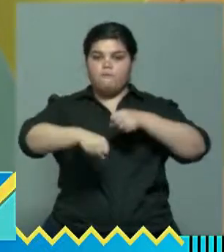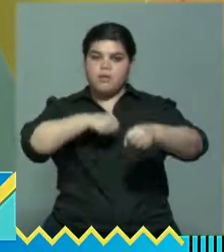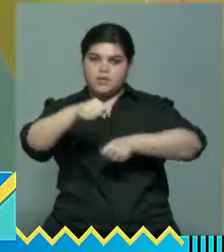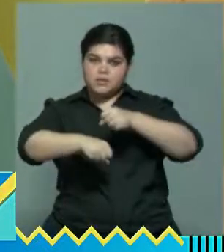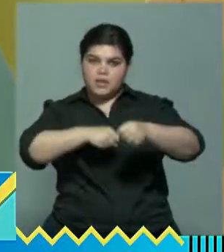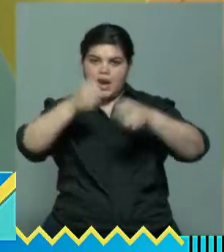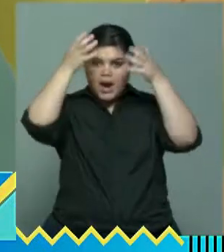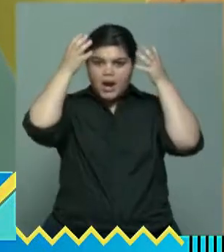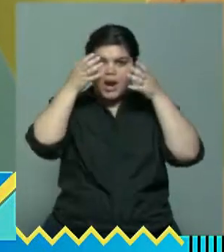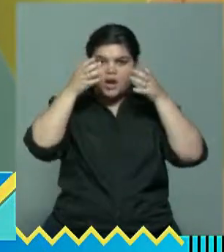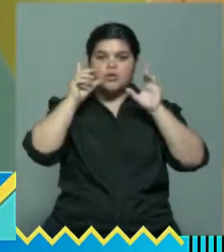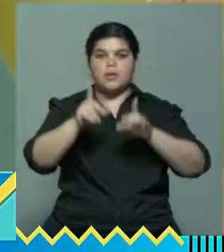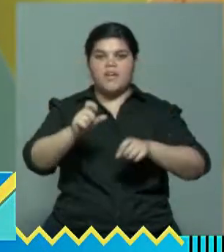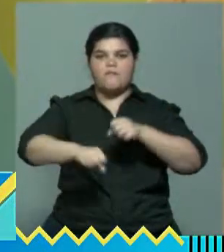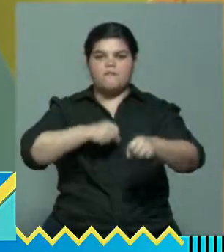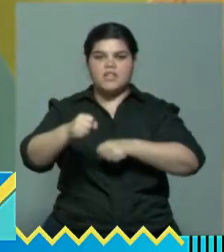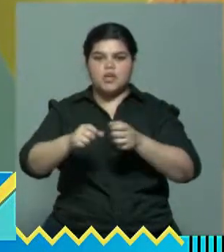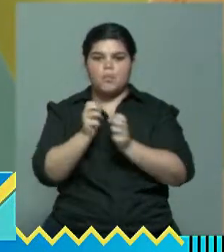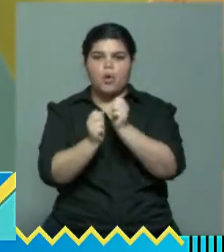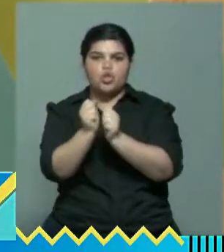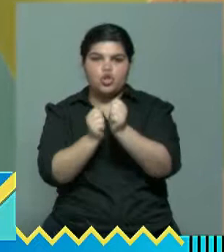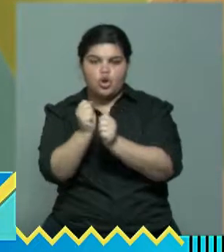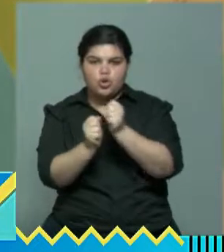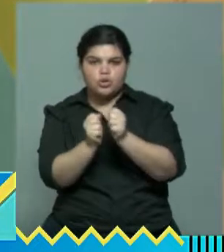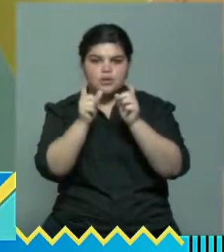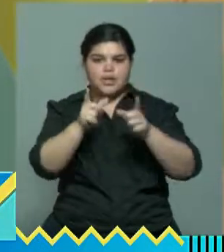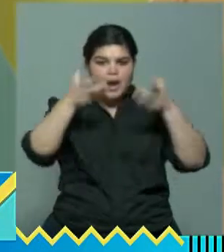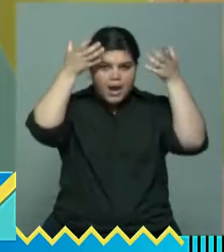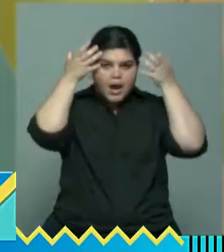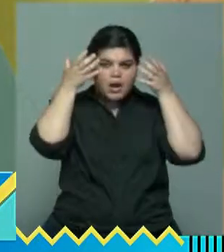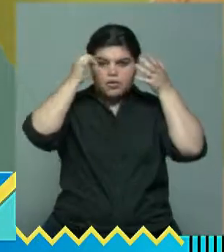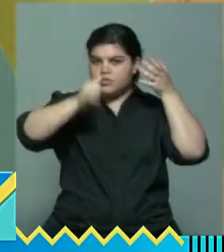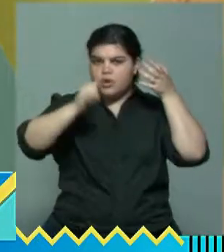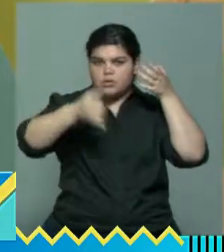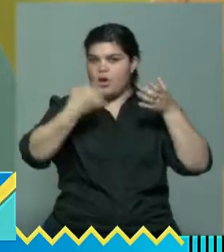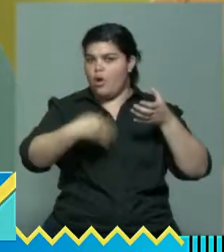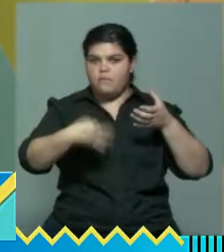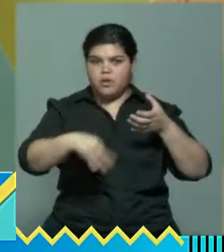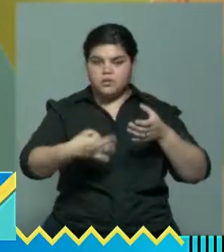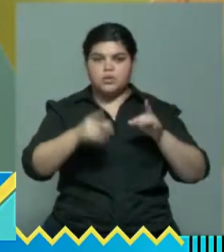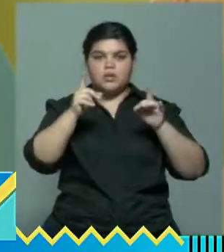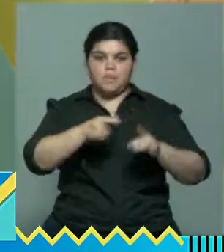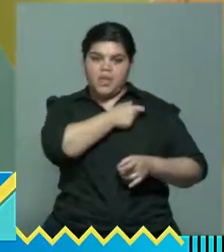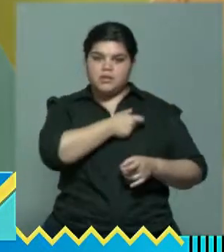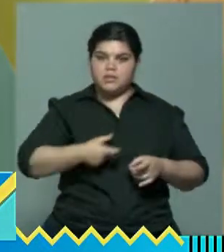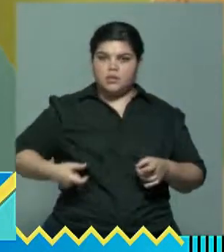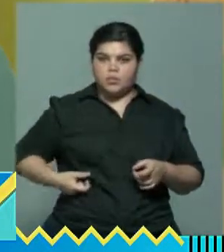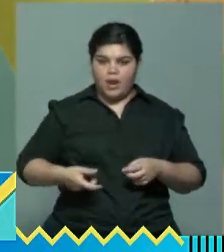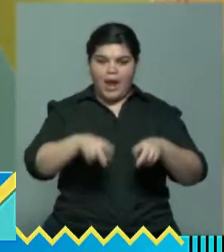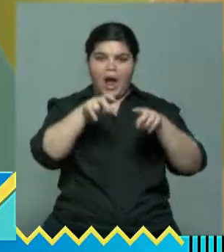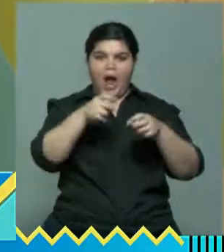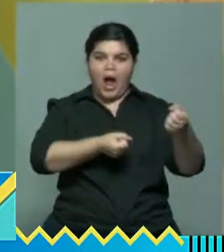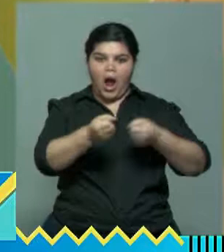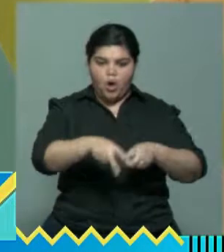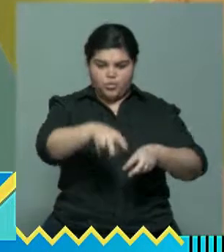las bicicletas con motores, los cascos reglamentarios, por supuesto, el tema del cinturón de seguridad en la parte trasera de los